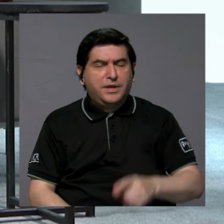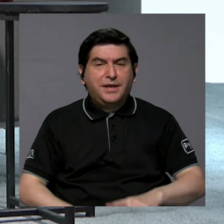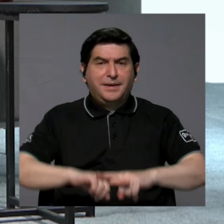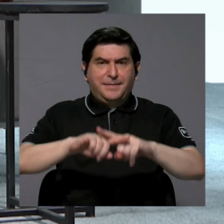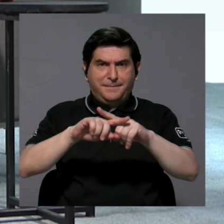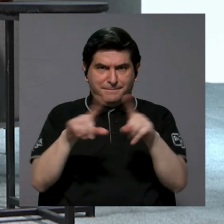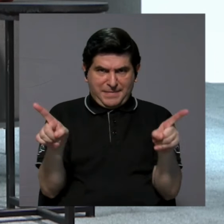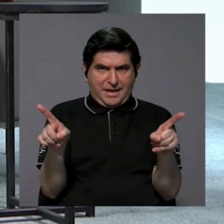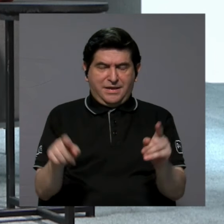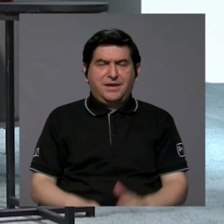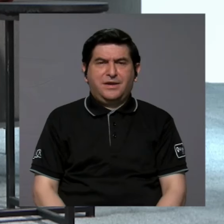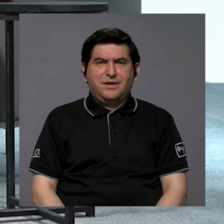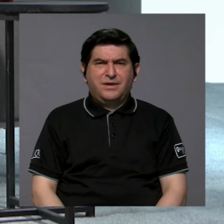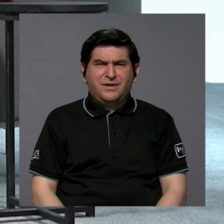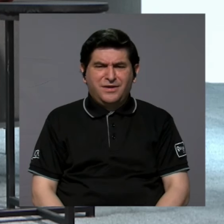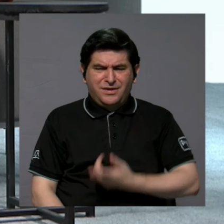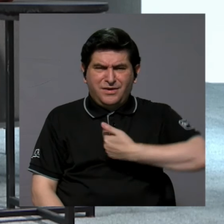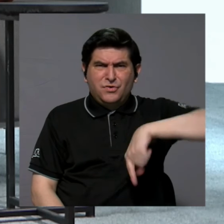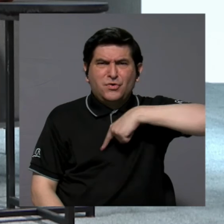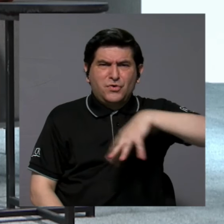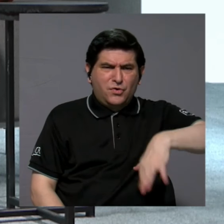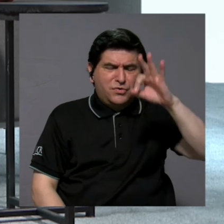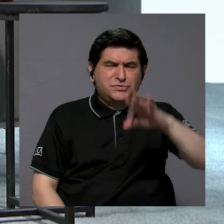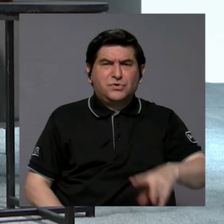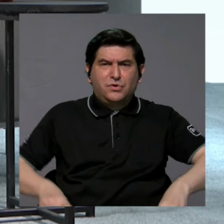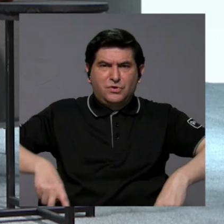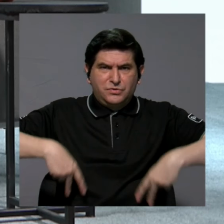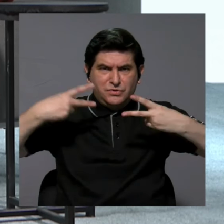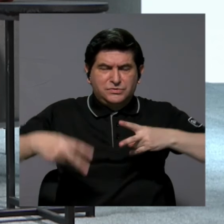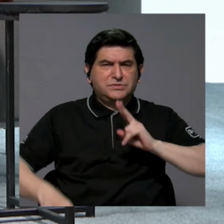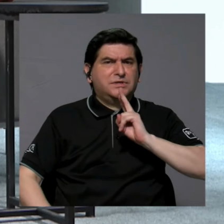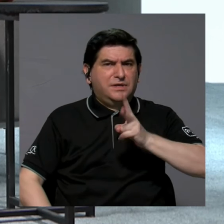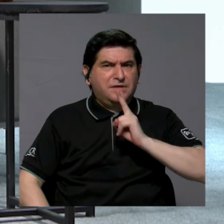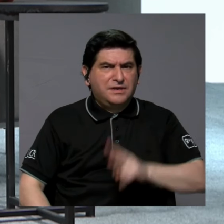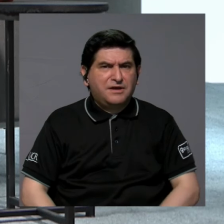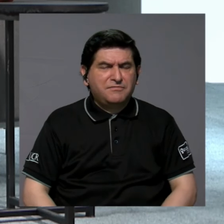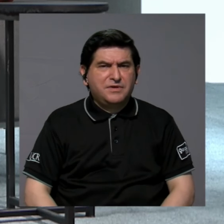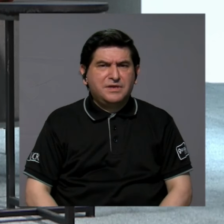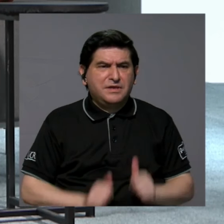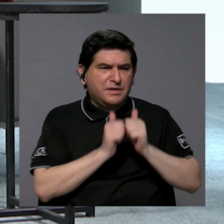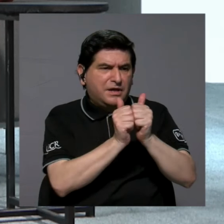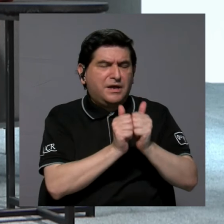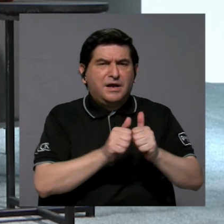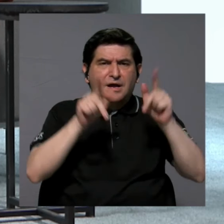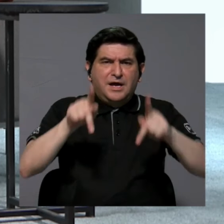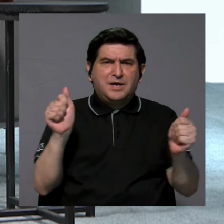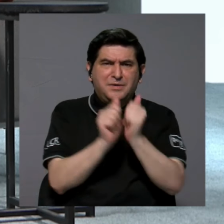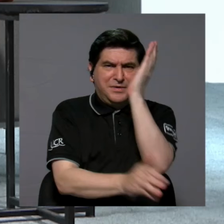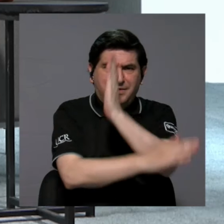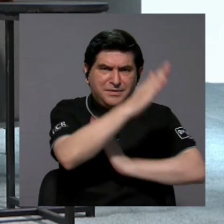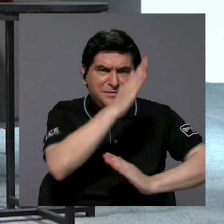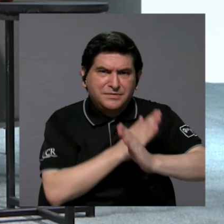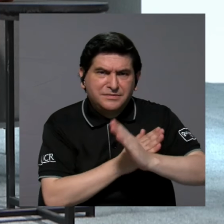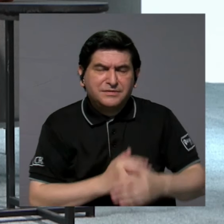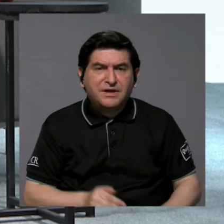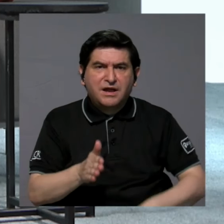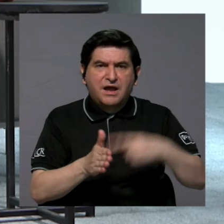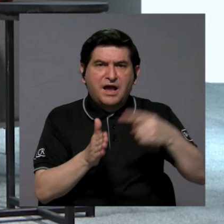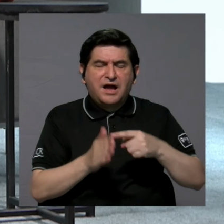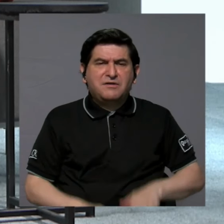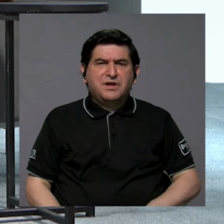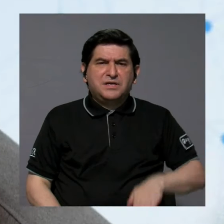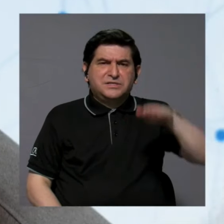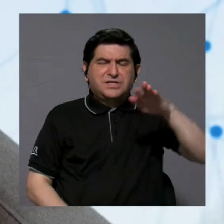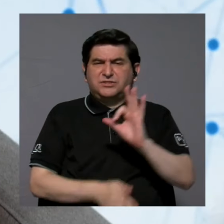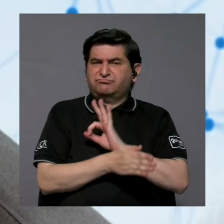Sin embargo, lo que encontramos en la vida real cuando hemos recorrido con las personas con discapacidad es que a veces la rampa